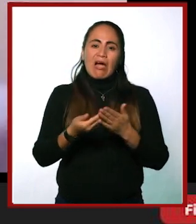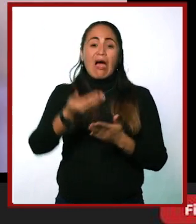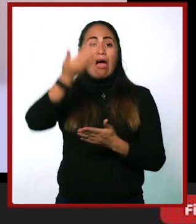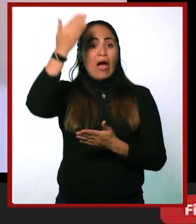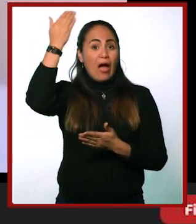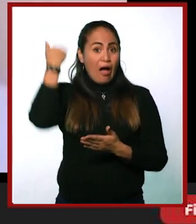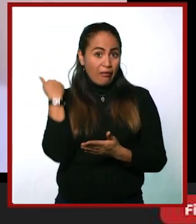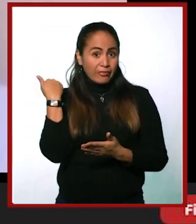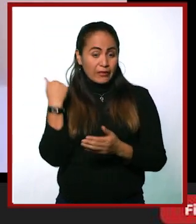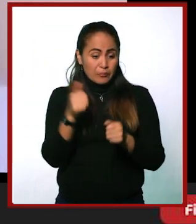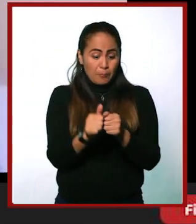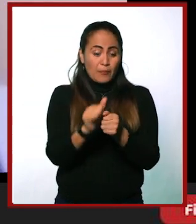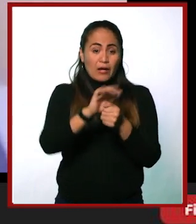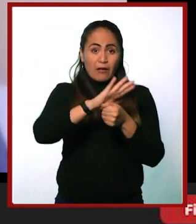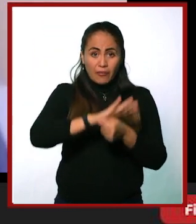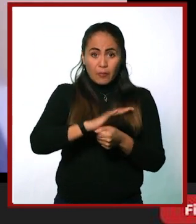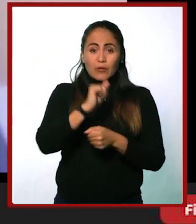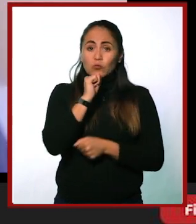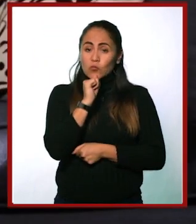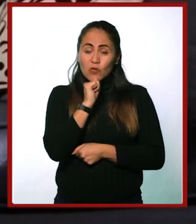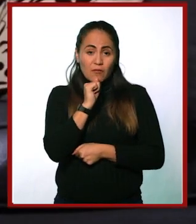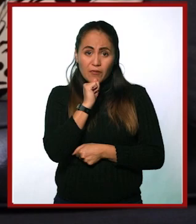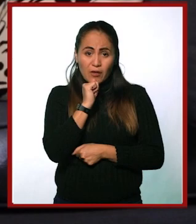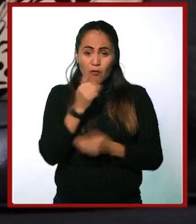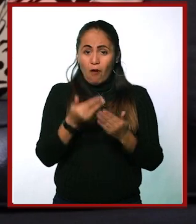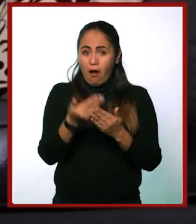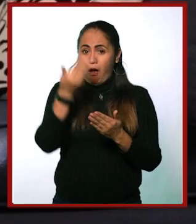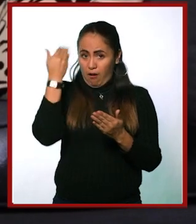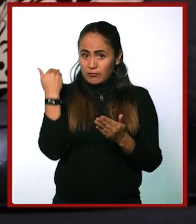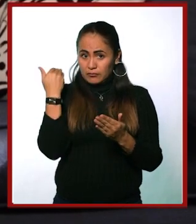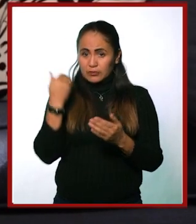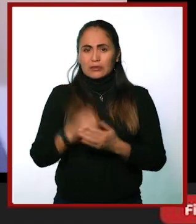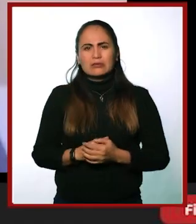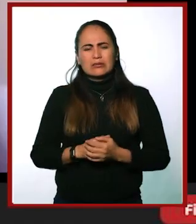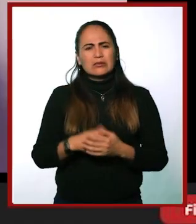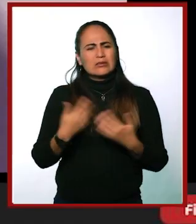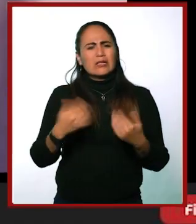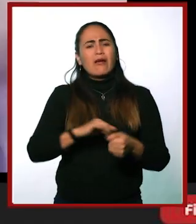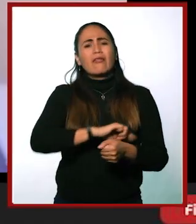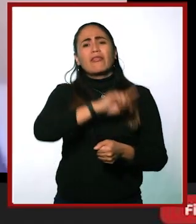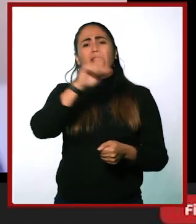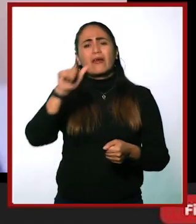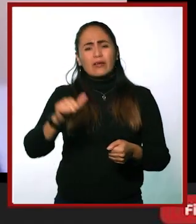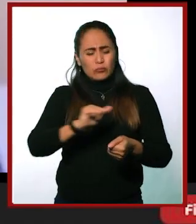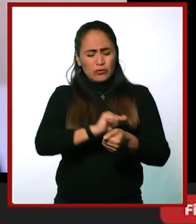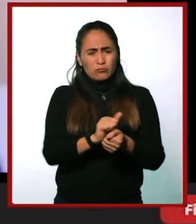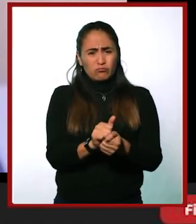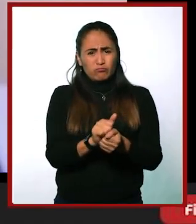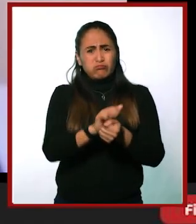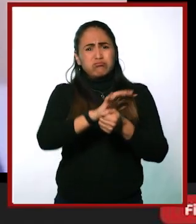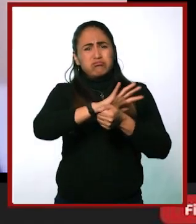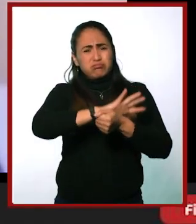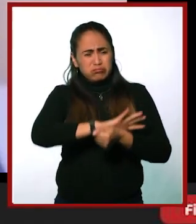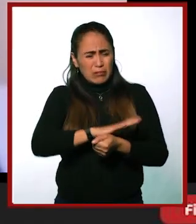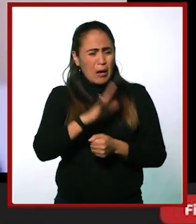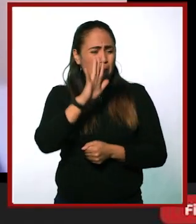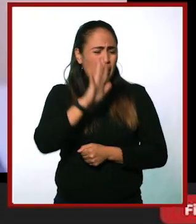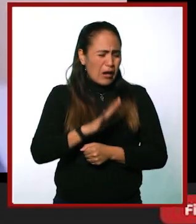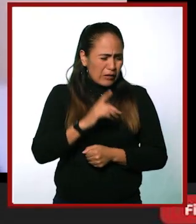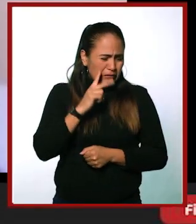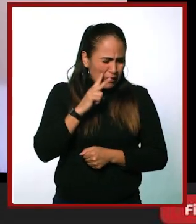una serie de problemas previos, que lo que hizo la pandemia es redimensionarlos, es como una gran